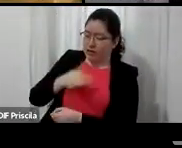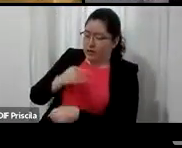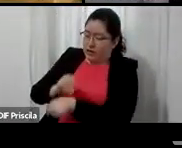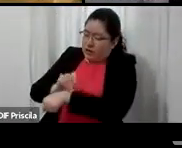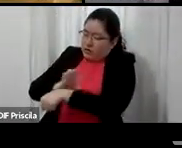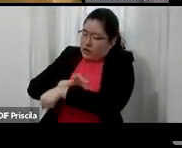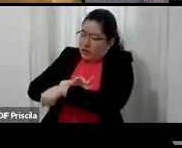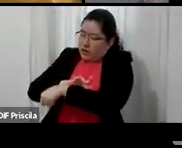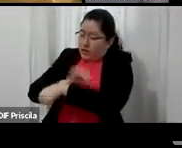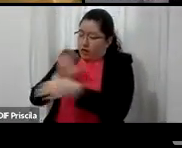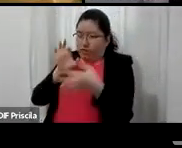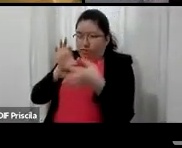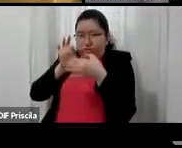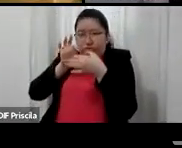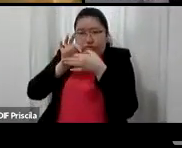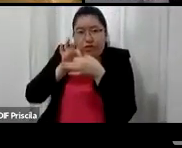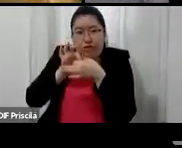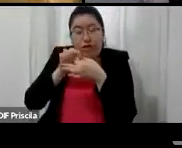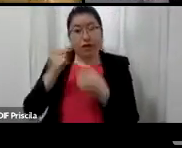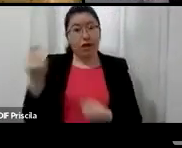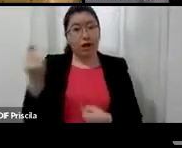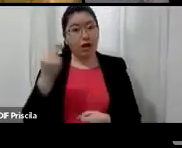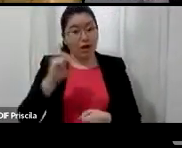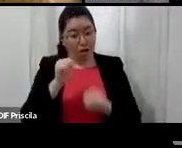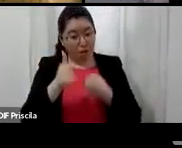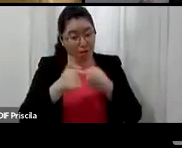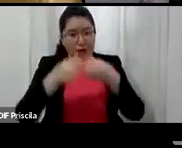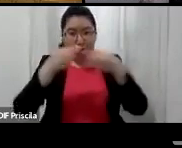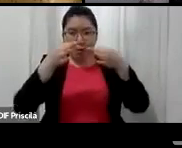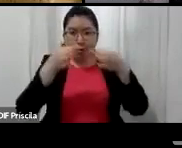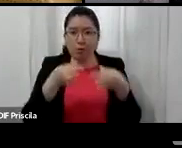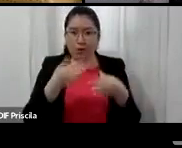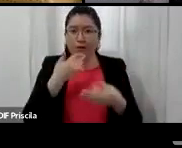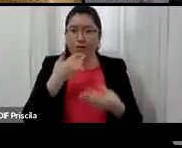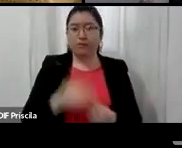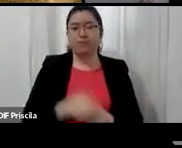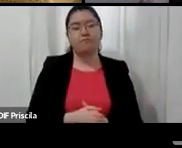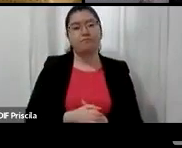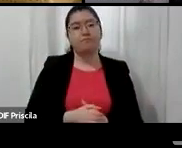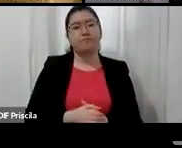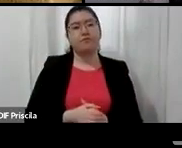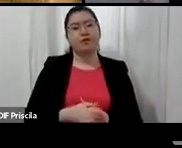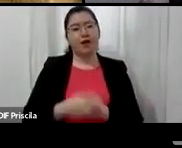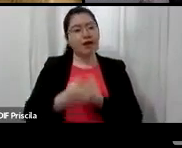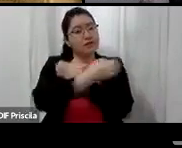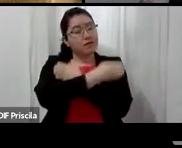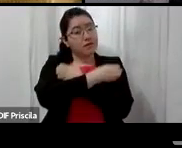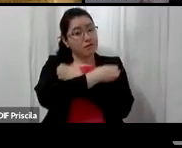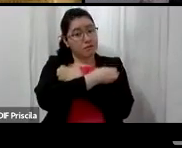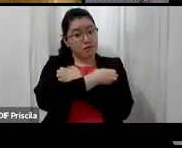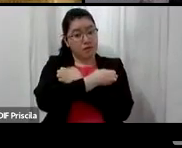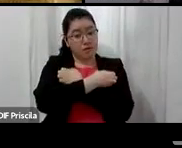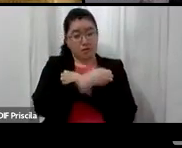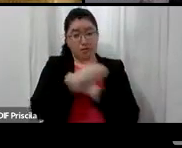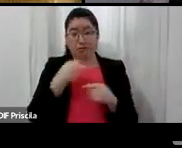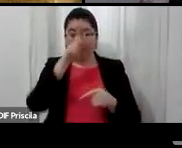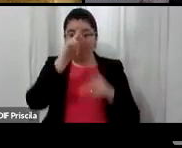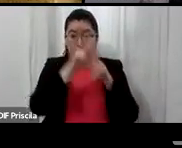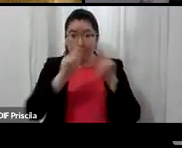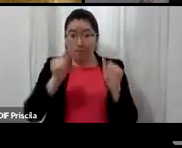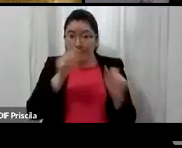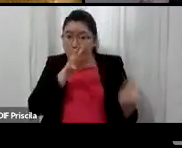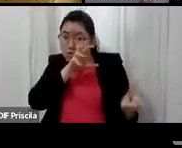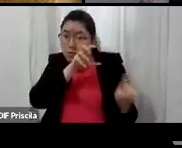que en esta educación para la paz se inscribe en un concepto de paz y de violencia,